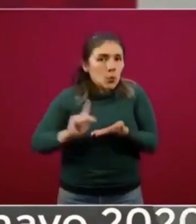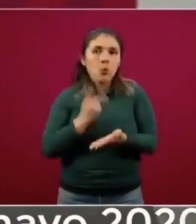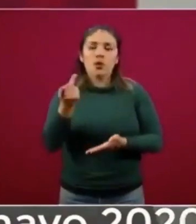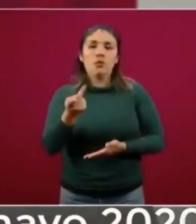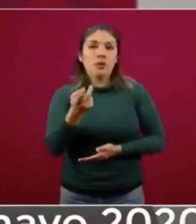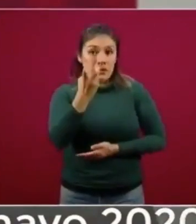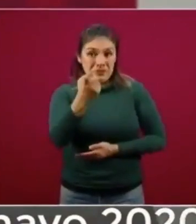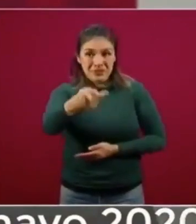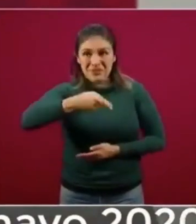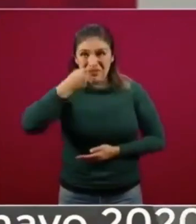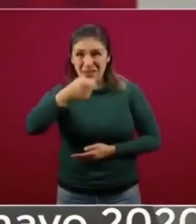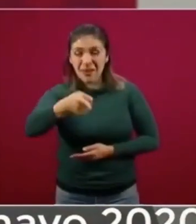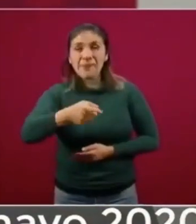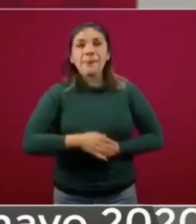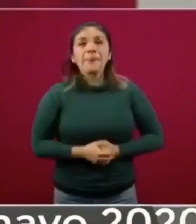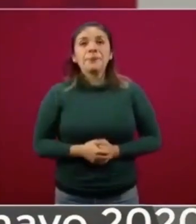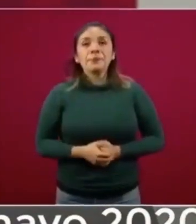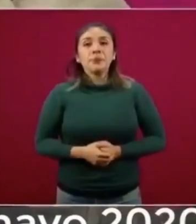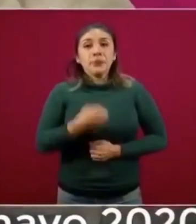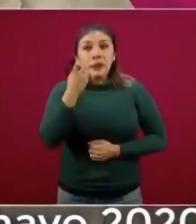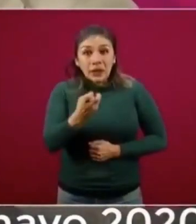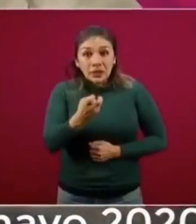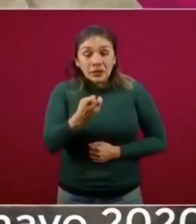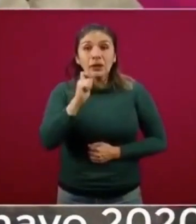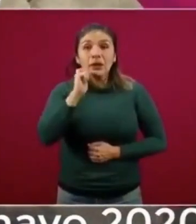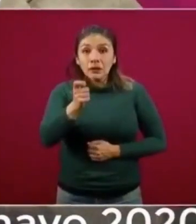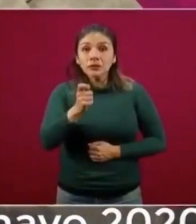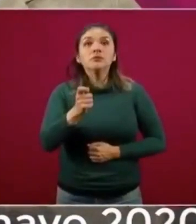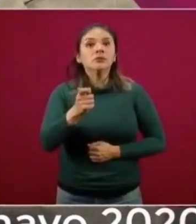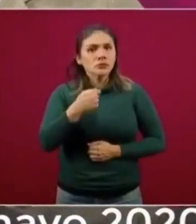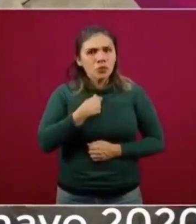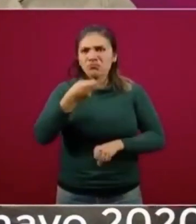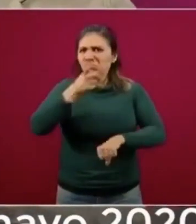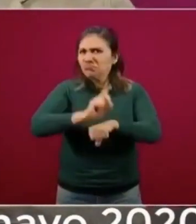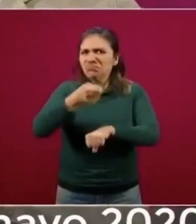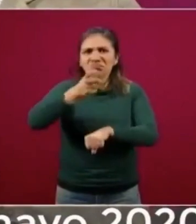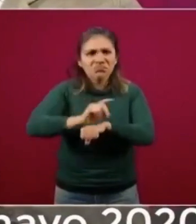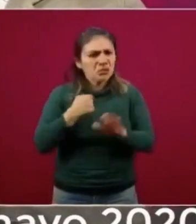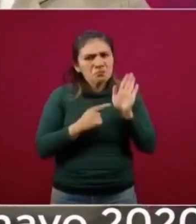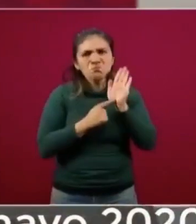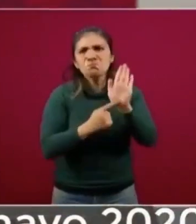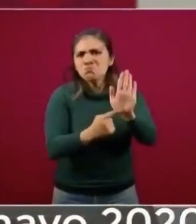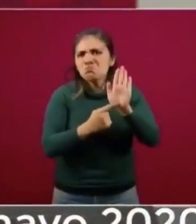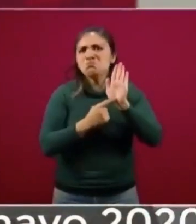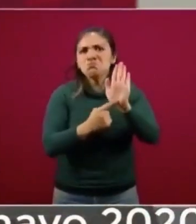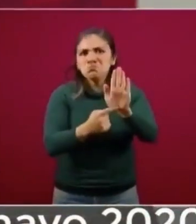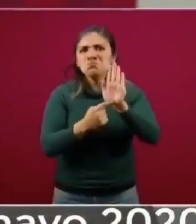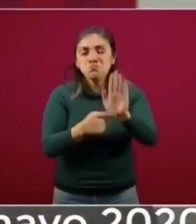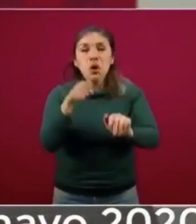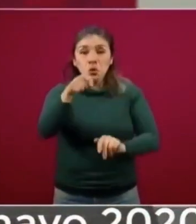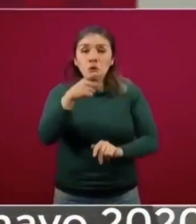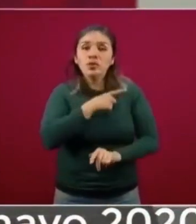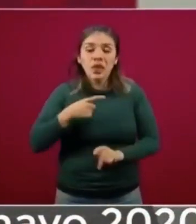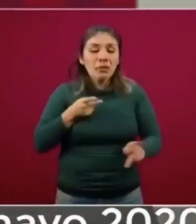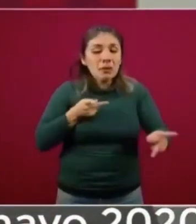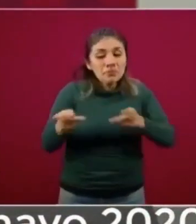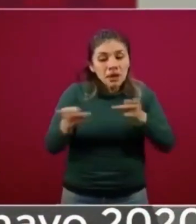decía, esto es muy consistentemente presentado todas las tardes casi, ¿no? Entonces, preparémonos para una epidemia larga, quiere decir